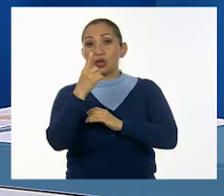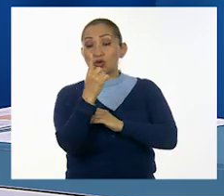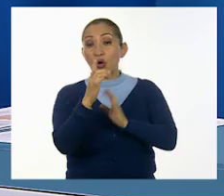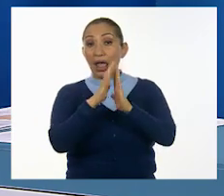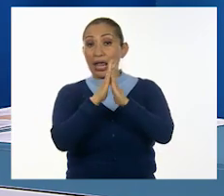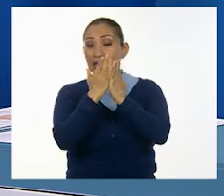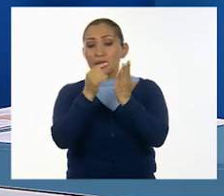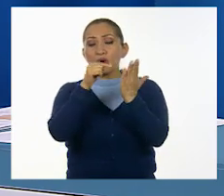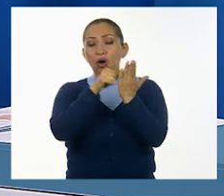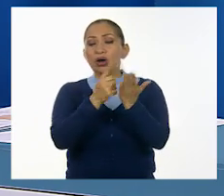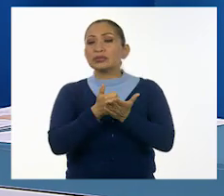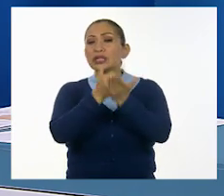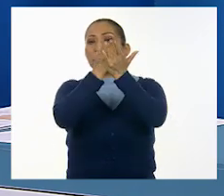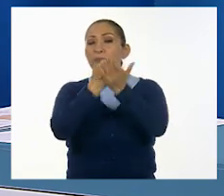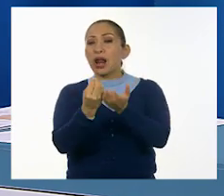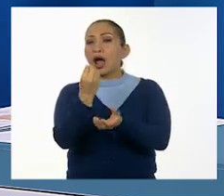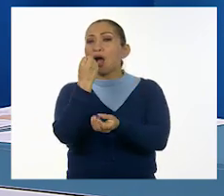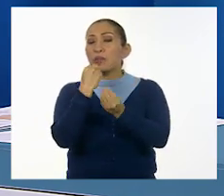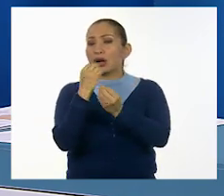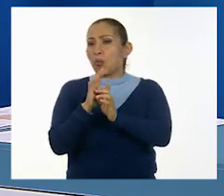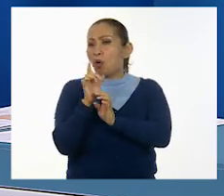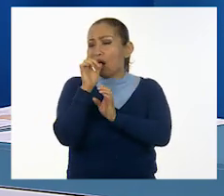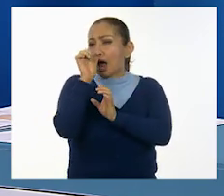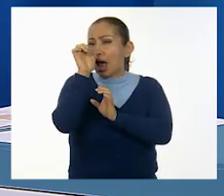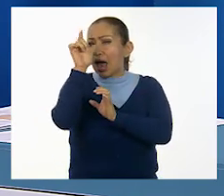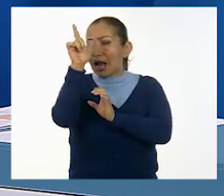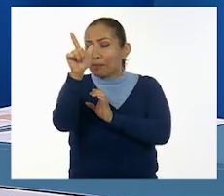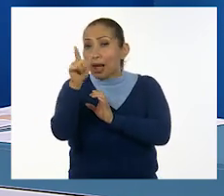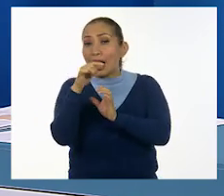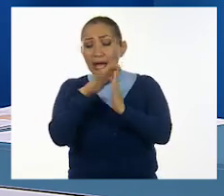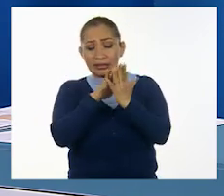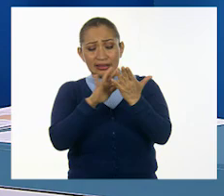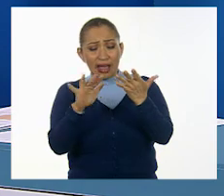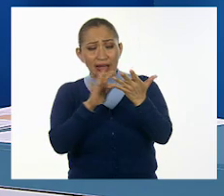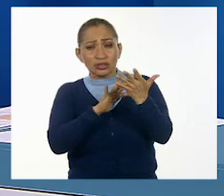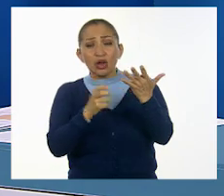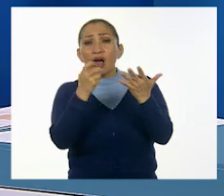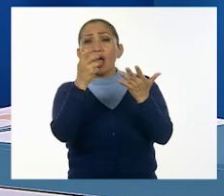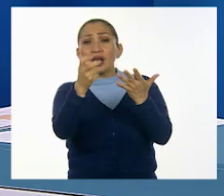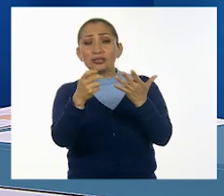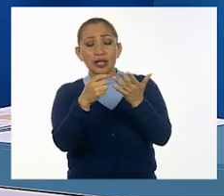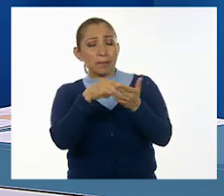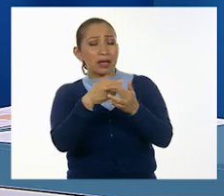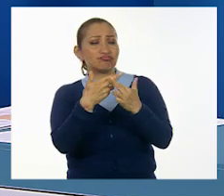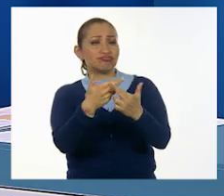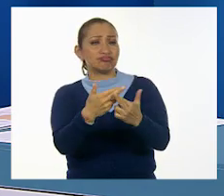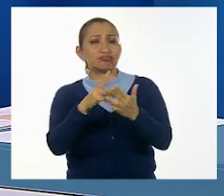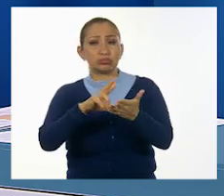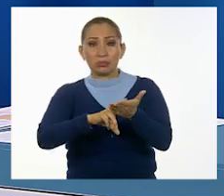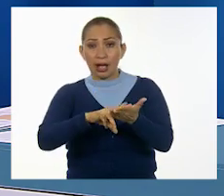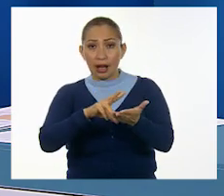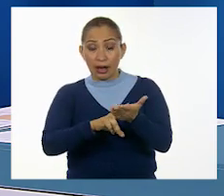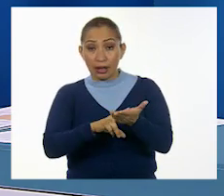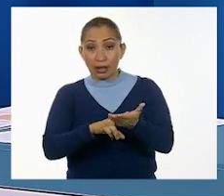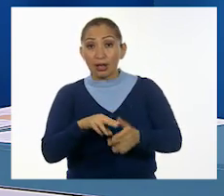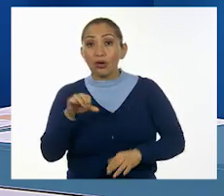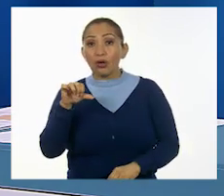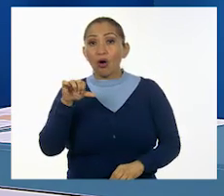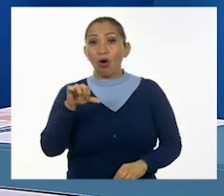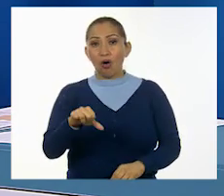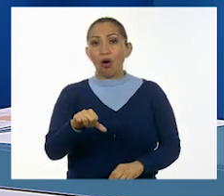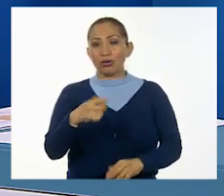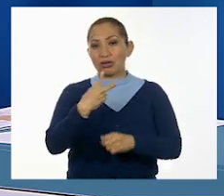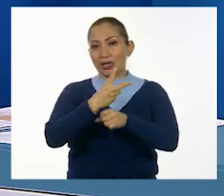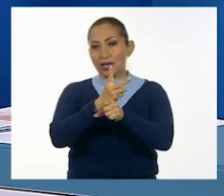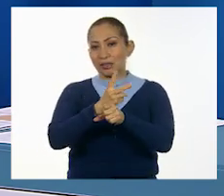el alimento para el alma y el intelecto, el texto fabuloso es nuestro material más preciado y el día de hoy es